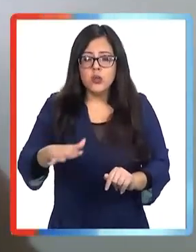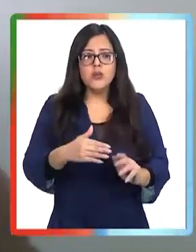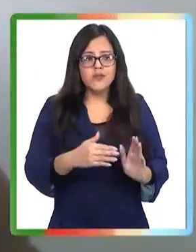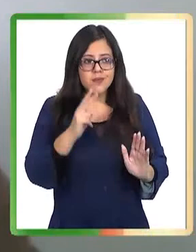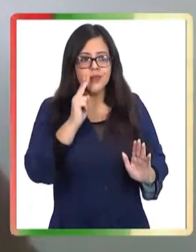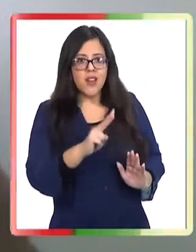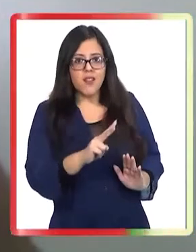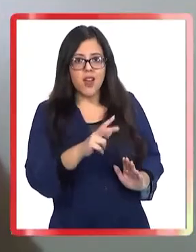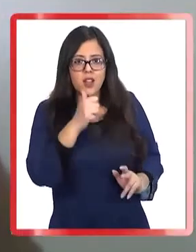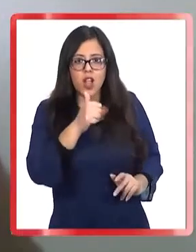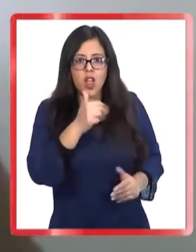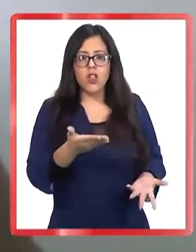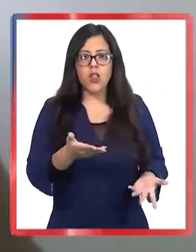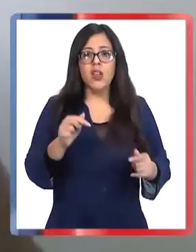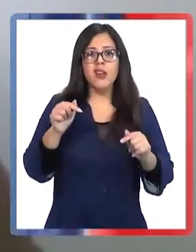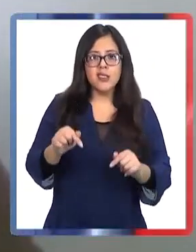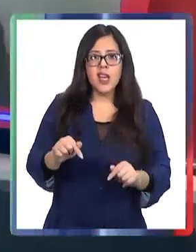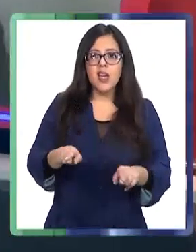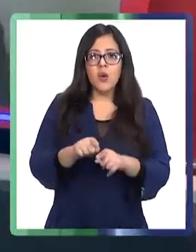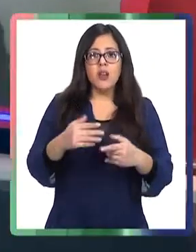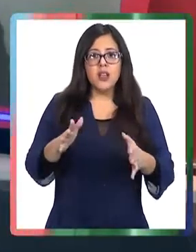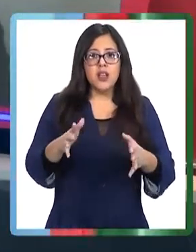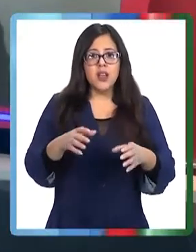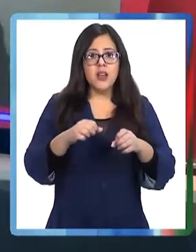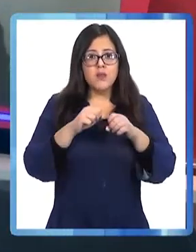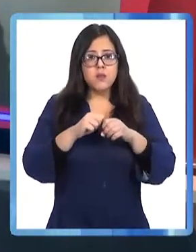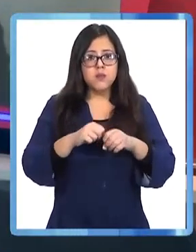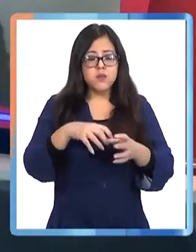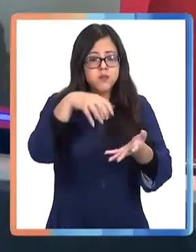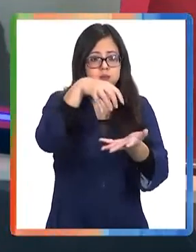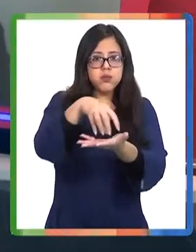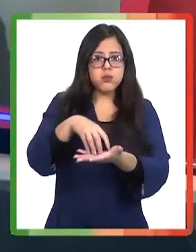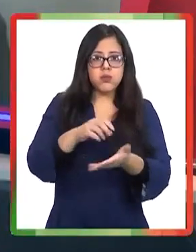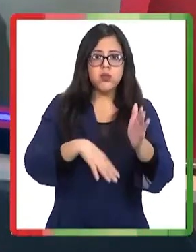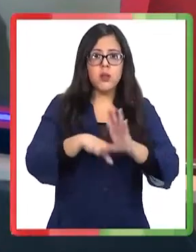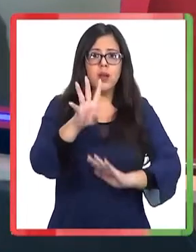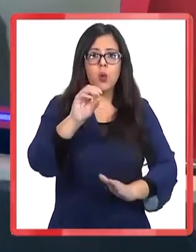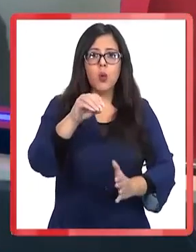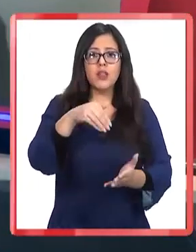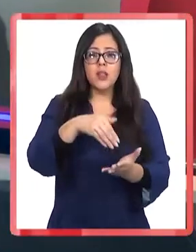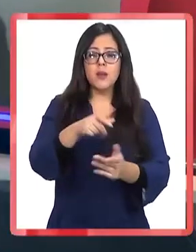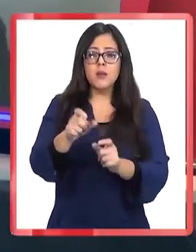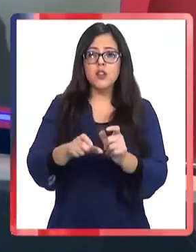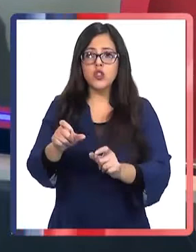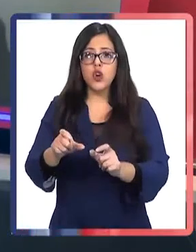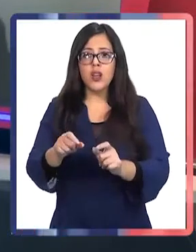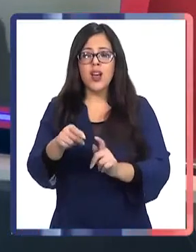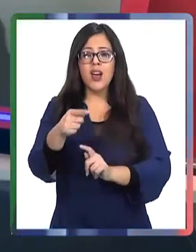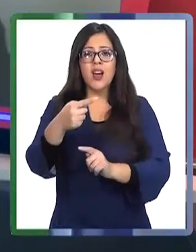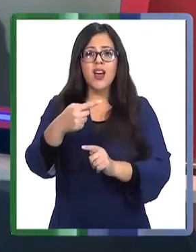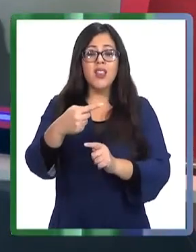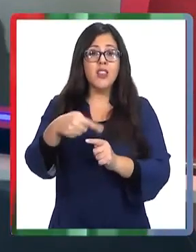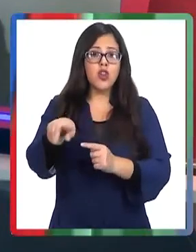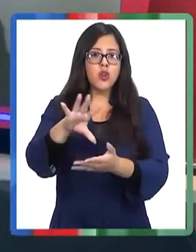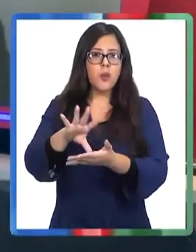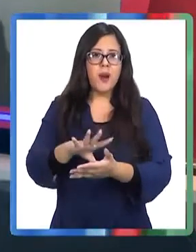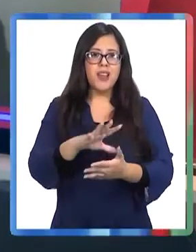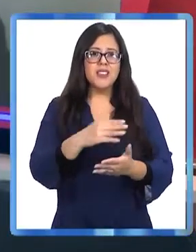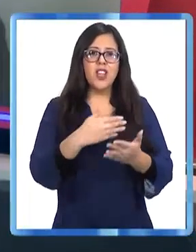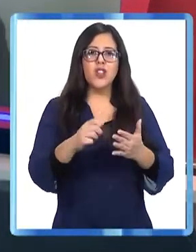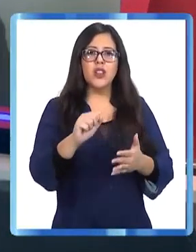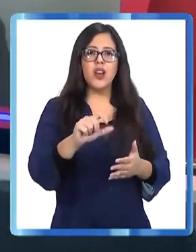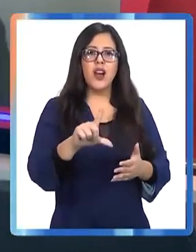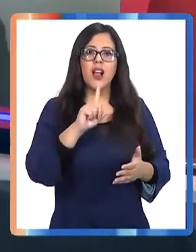claramente visible, y se han generado verdaderas ciudadelas de más de 40.000 habitantes, principalmente extranjeros en Alto